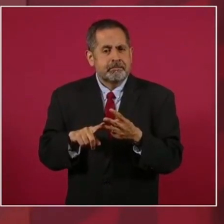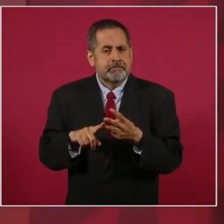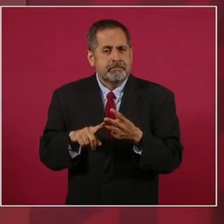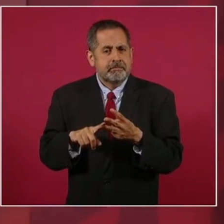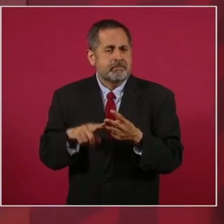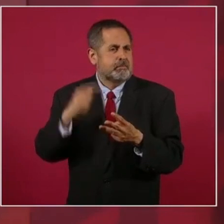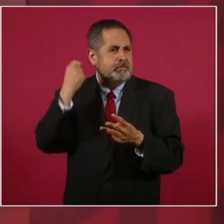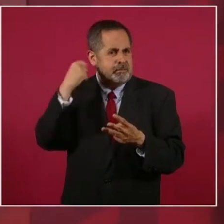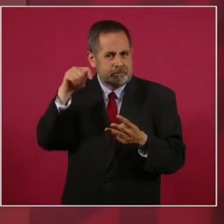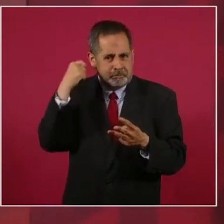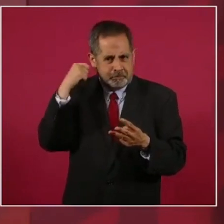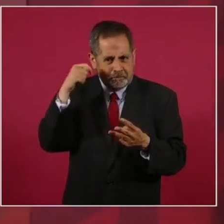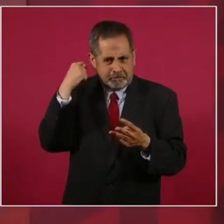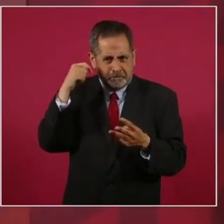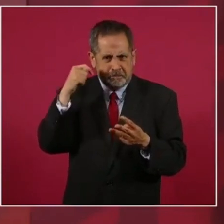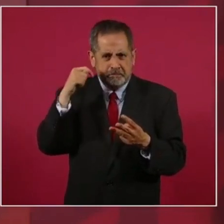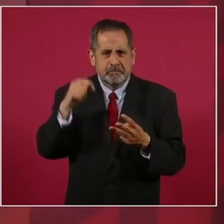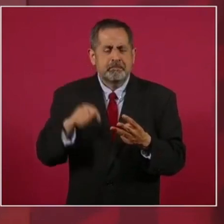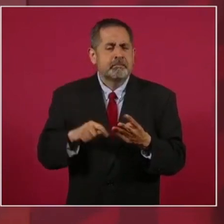Tabasco.